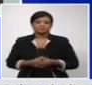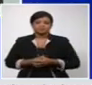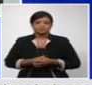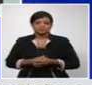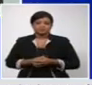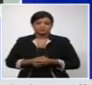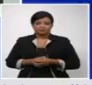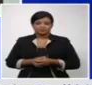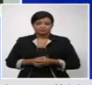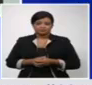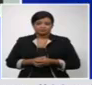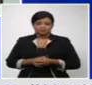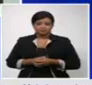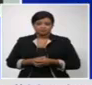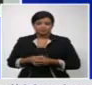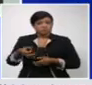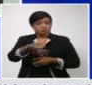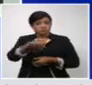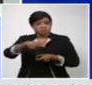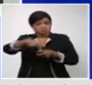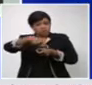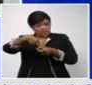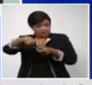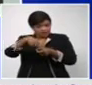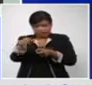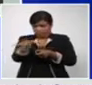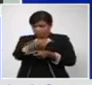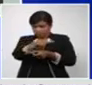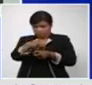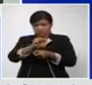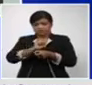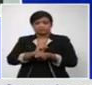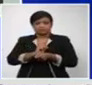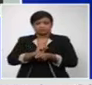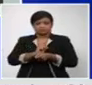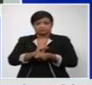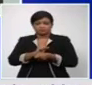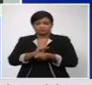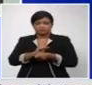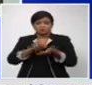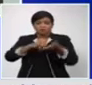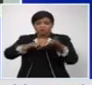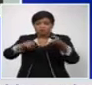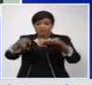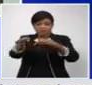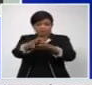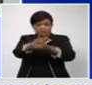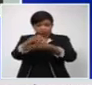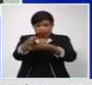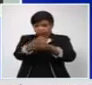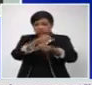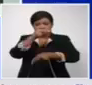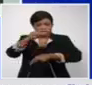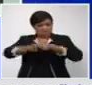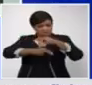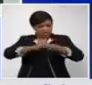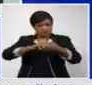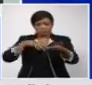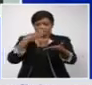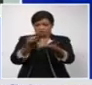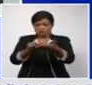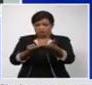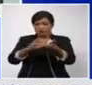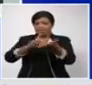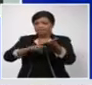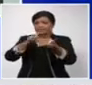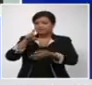el municipio especial Isla de la Juventud, de todos los territorios se procesan muestras. Unas